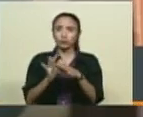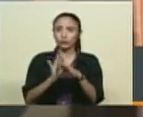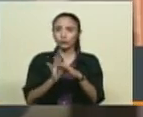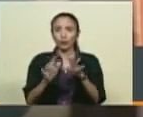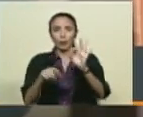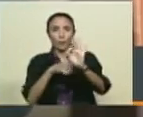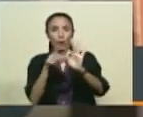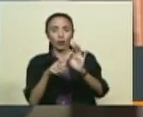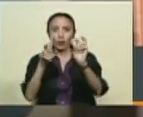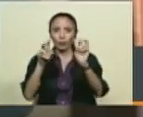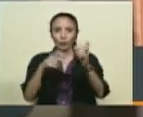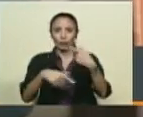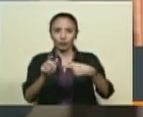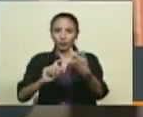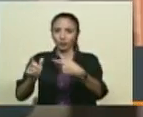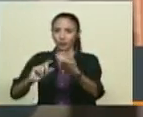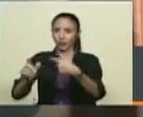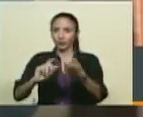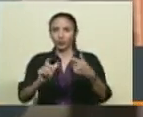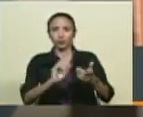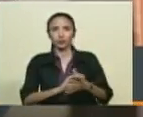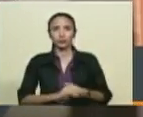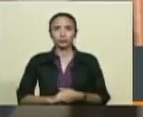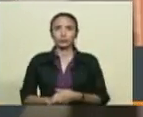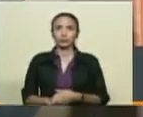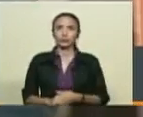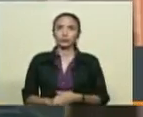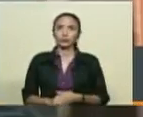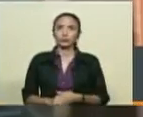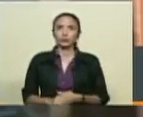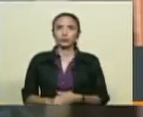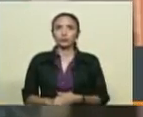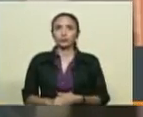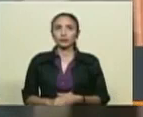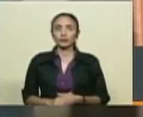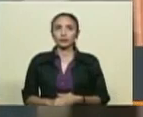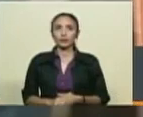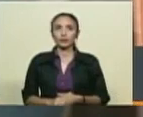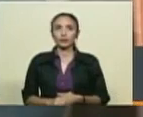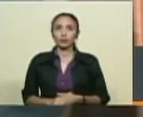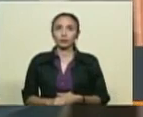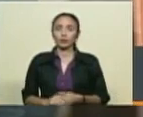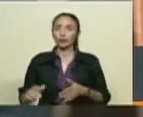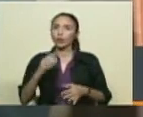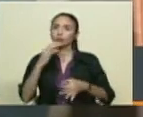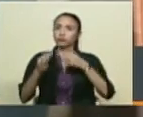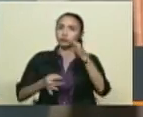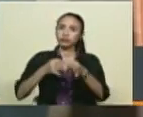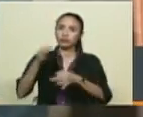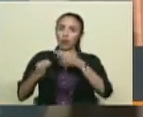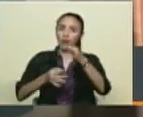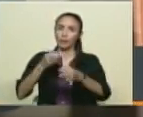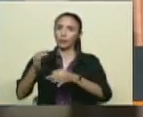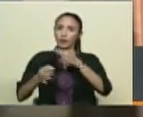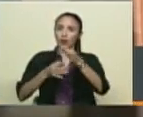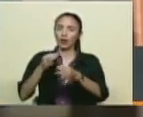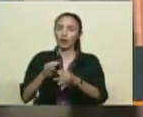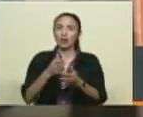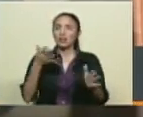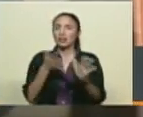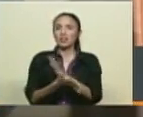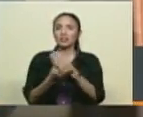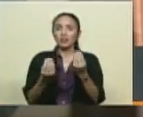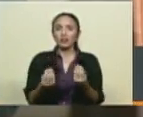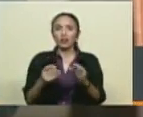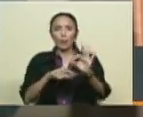integralmente. Yo le dije que la criptomoneda para el mundo monetario